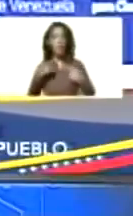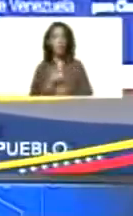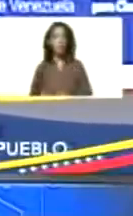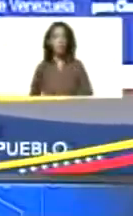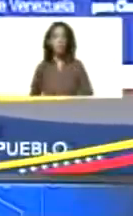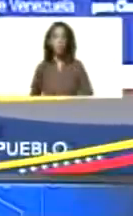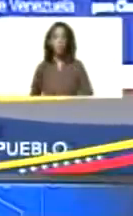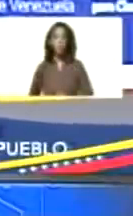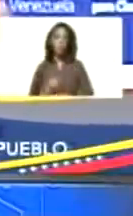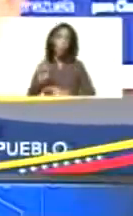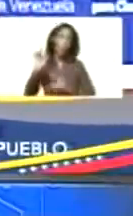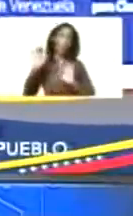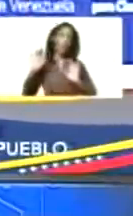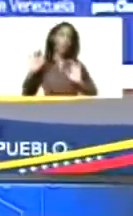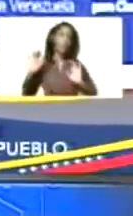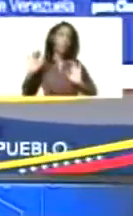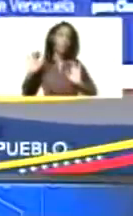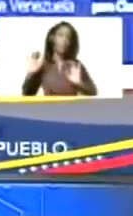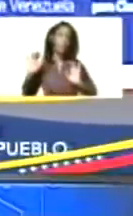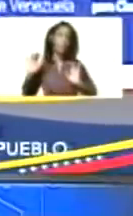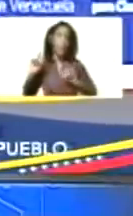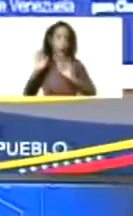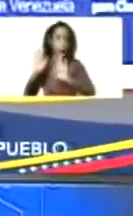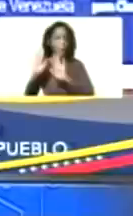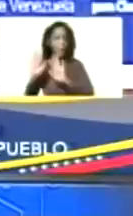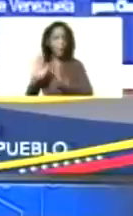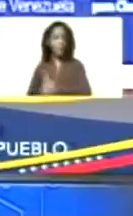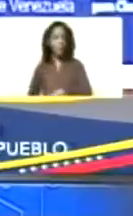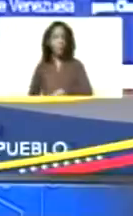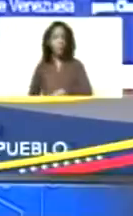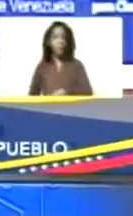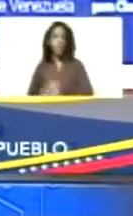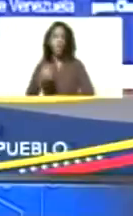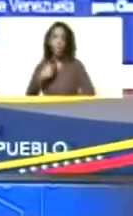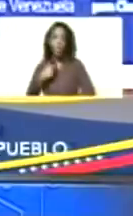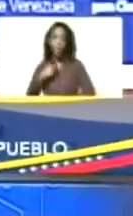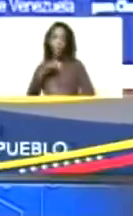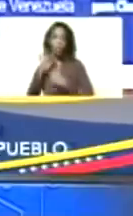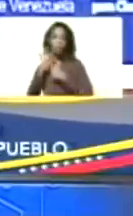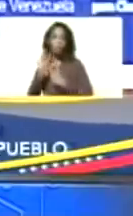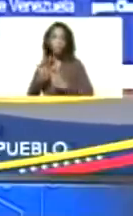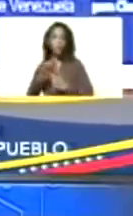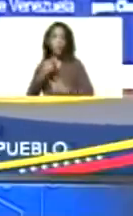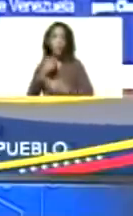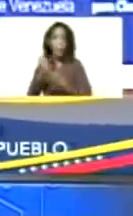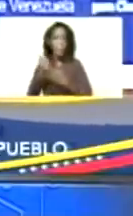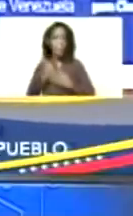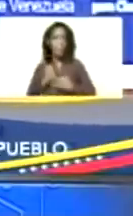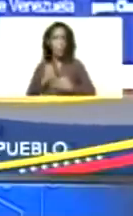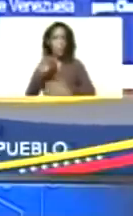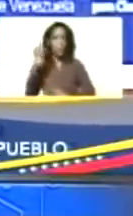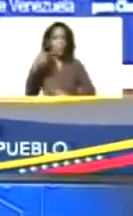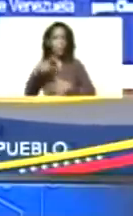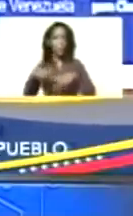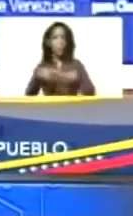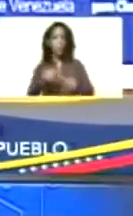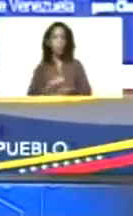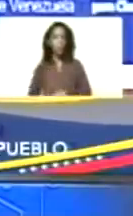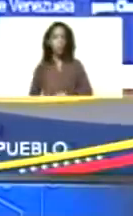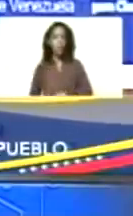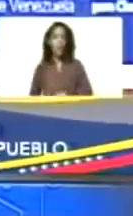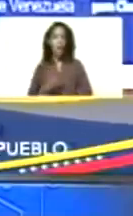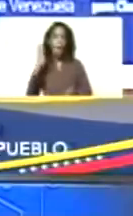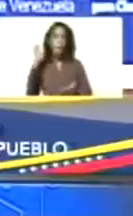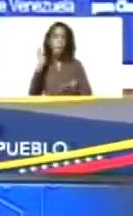no? Es así. Así que yo les planteo que me ayuden, en segundo lugar, a